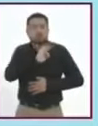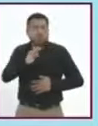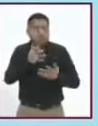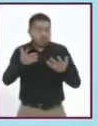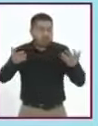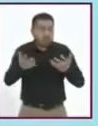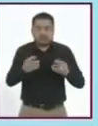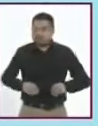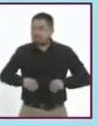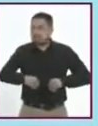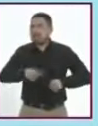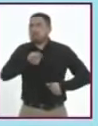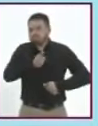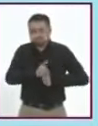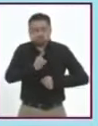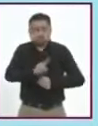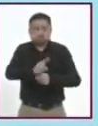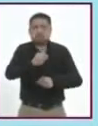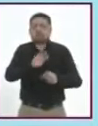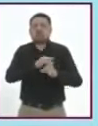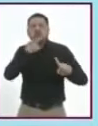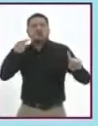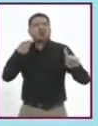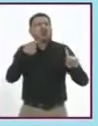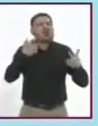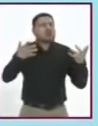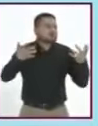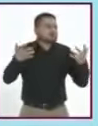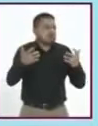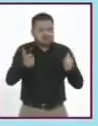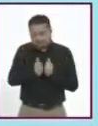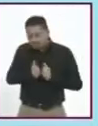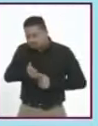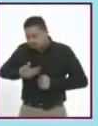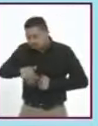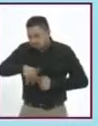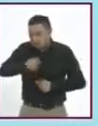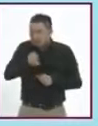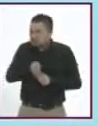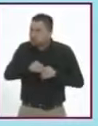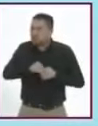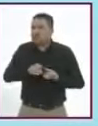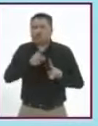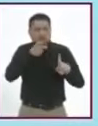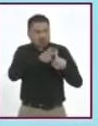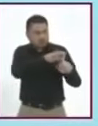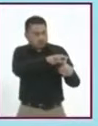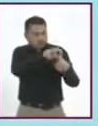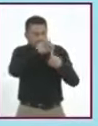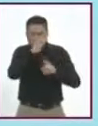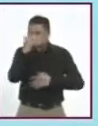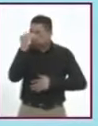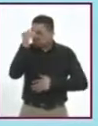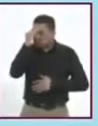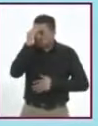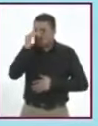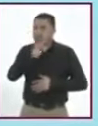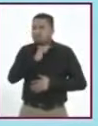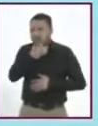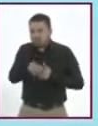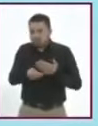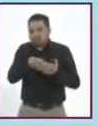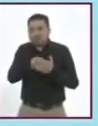aplicar en la vida diaria, porque la finalidad de realizar una búsqueda de información es obtener conocimientos que